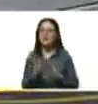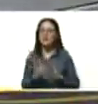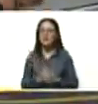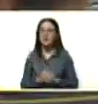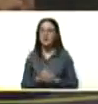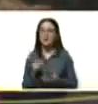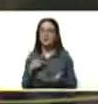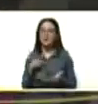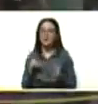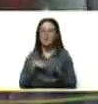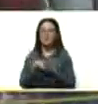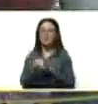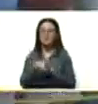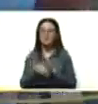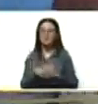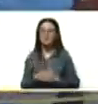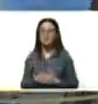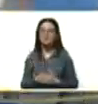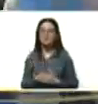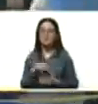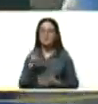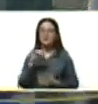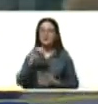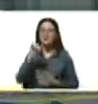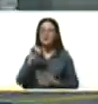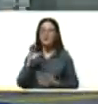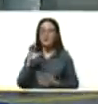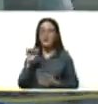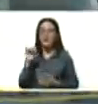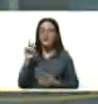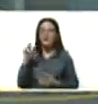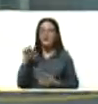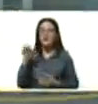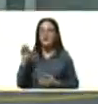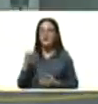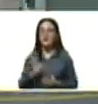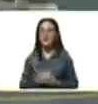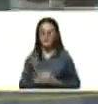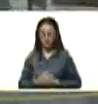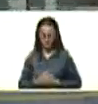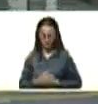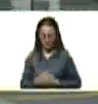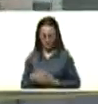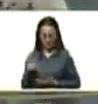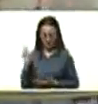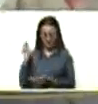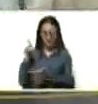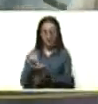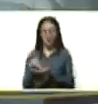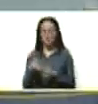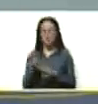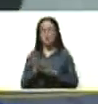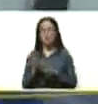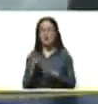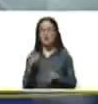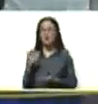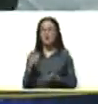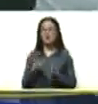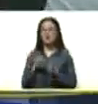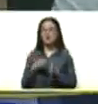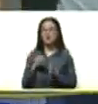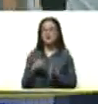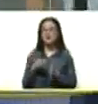aquí, presidente, con Vizcaíno. Aquí vamos a hacer la entrada precisamente en este lugar, ya en los andenes, hacia